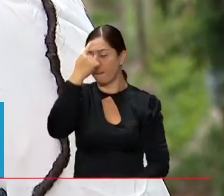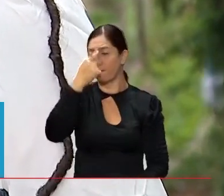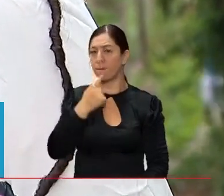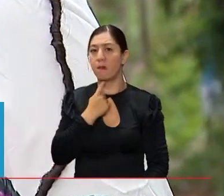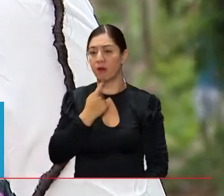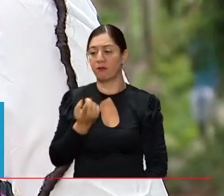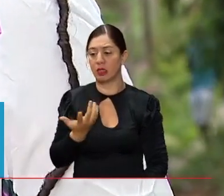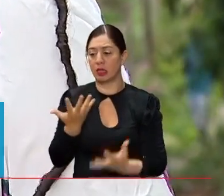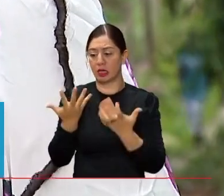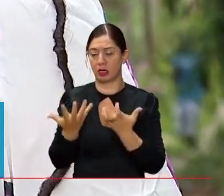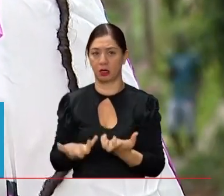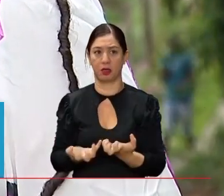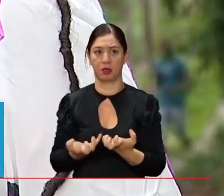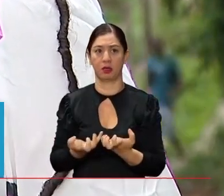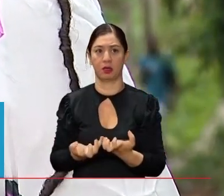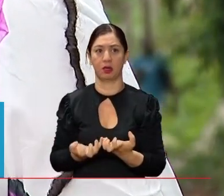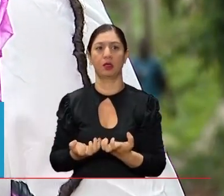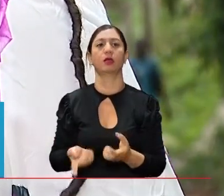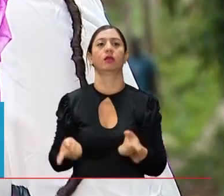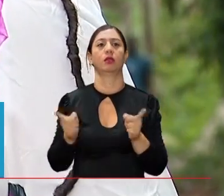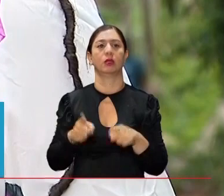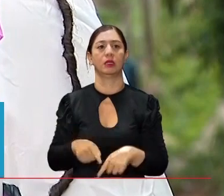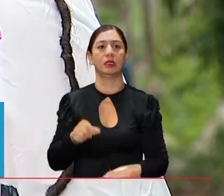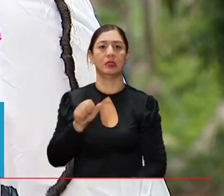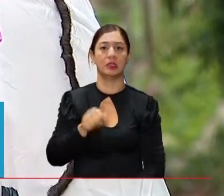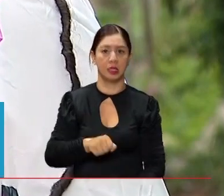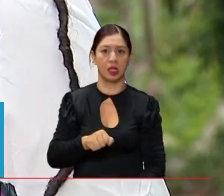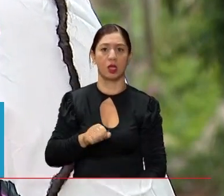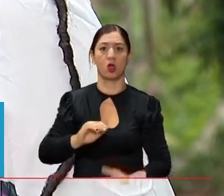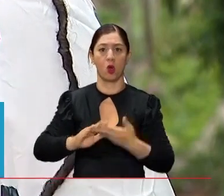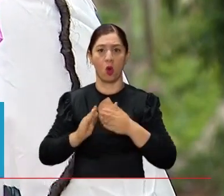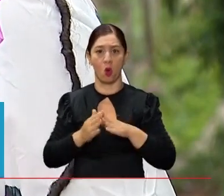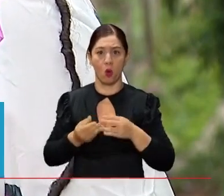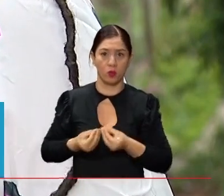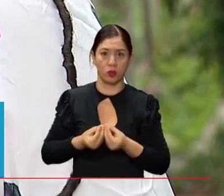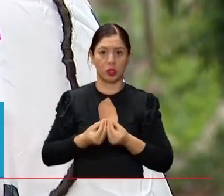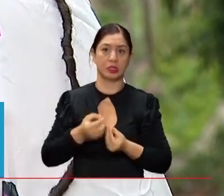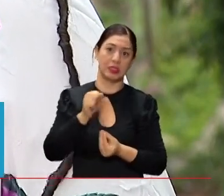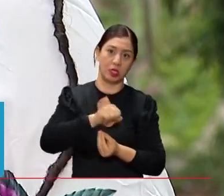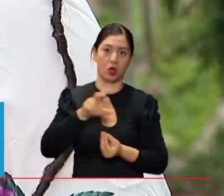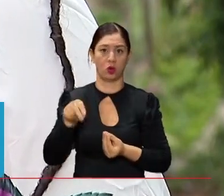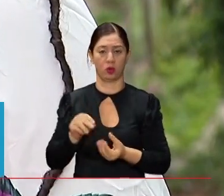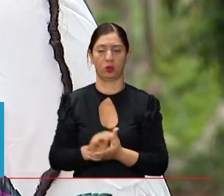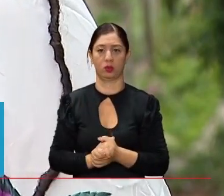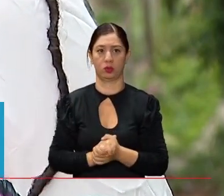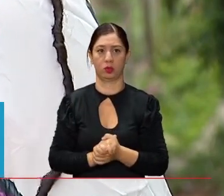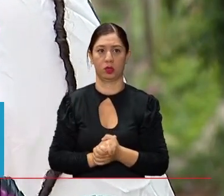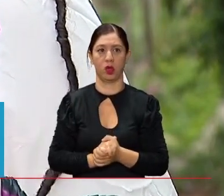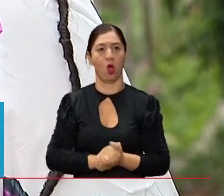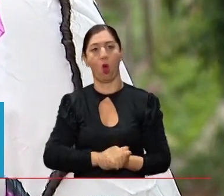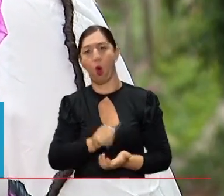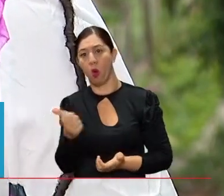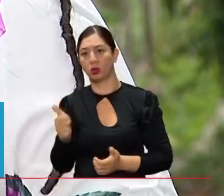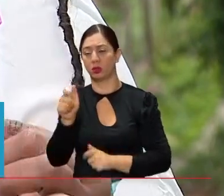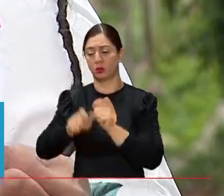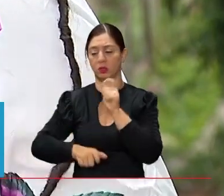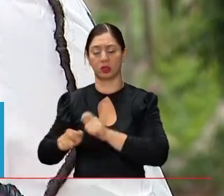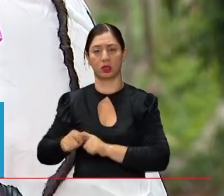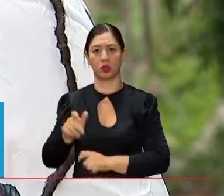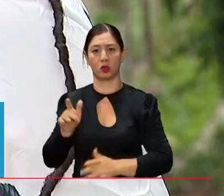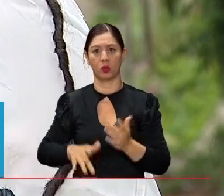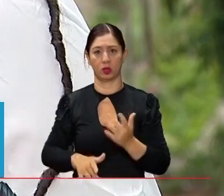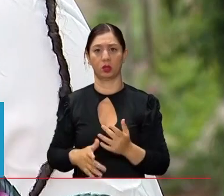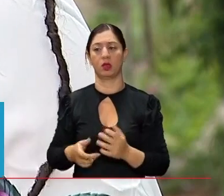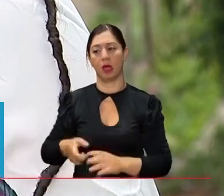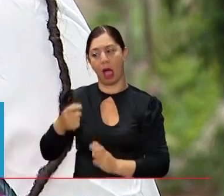que aspira y la anotación, si es del Consejo Comunitario y no es, o no es. Y para los que no son del Consejo Comunitario, se les